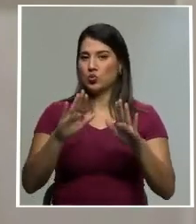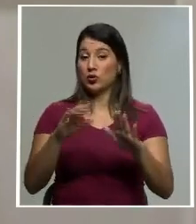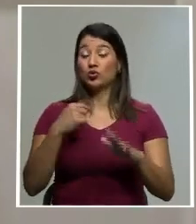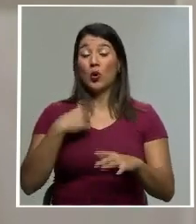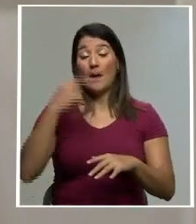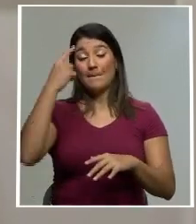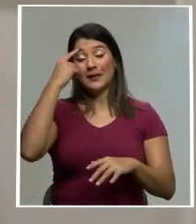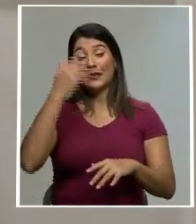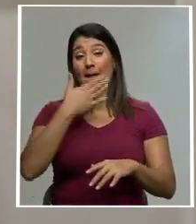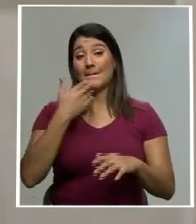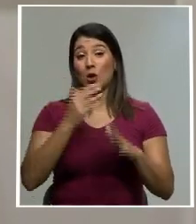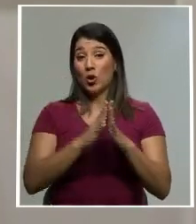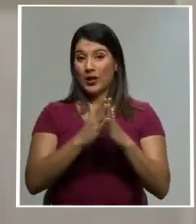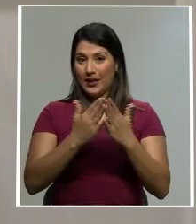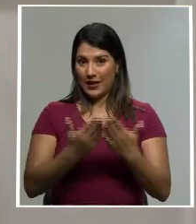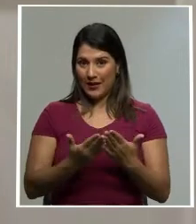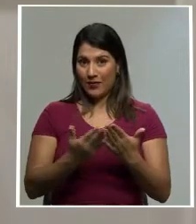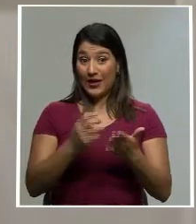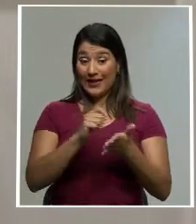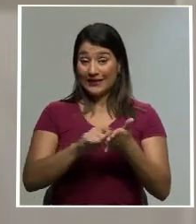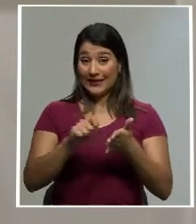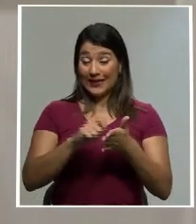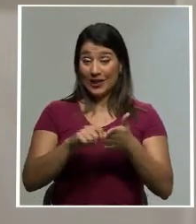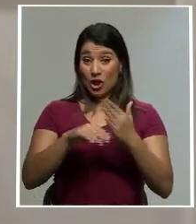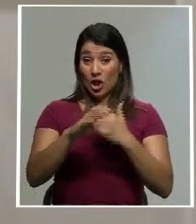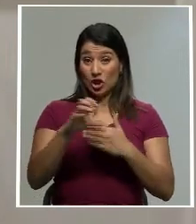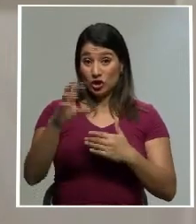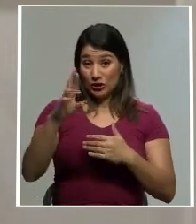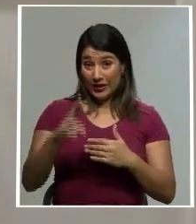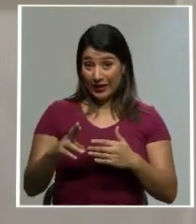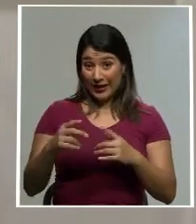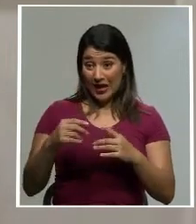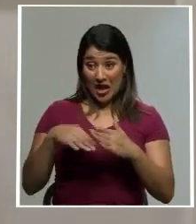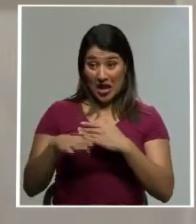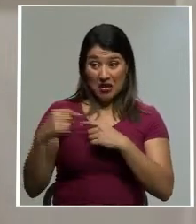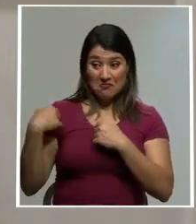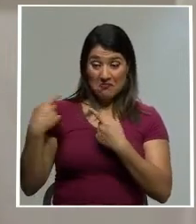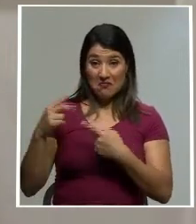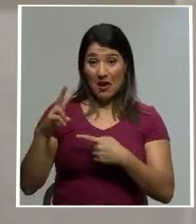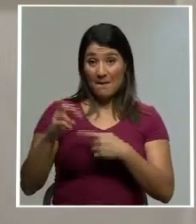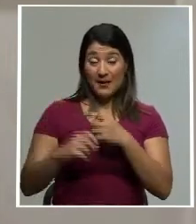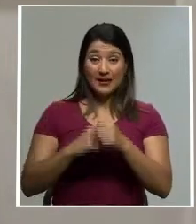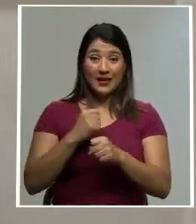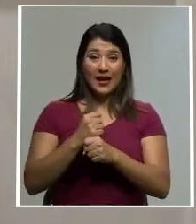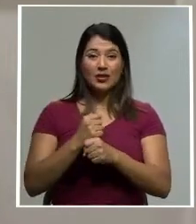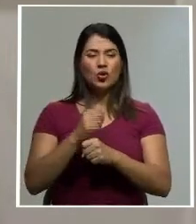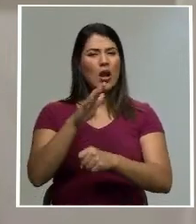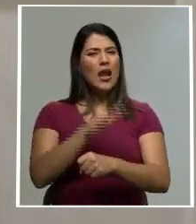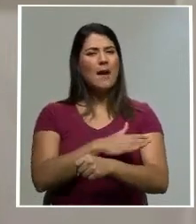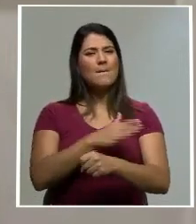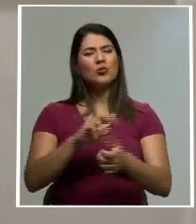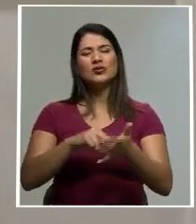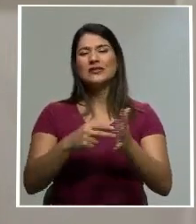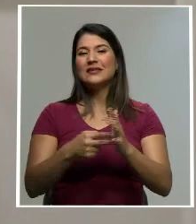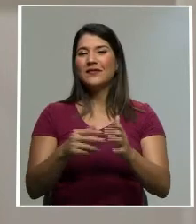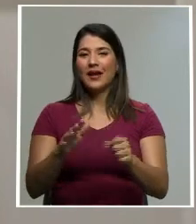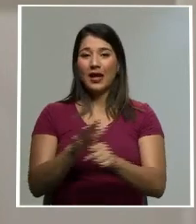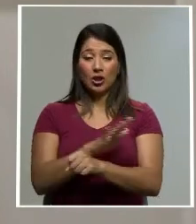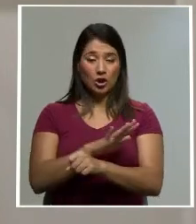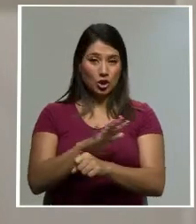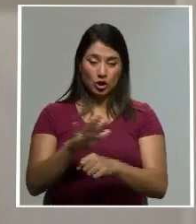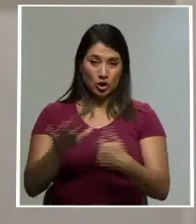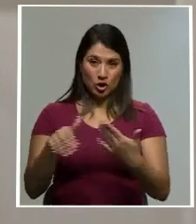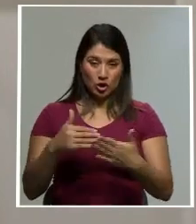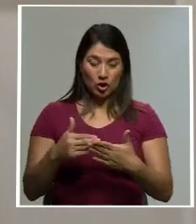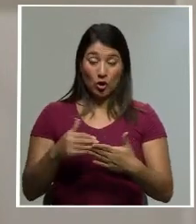de los mejores libros que se ha escrito en Costa Rica en los últimos 20 años. La música es un todo, o sea, en el libro concreto